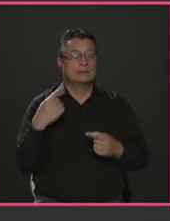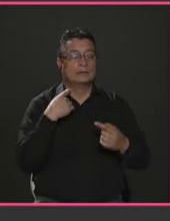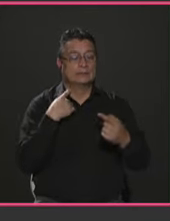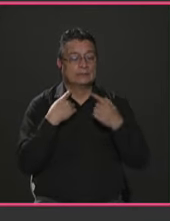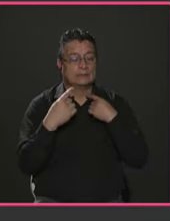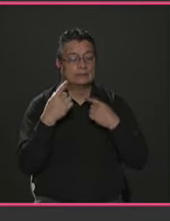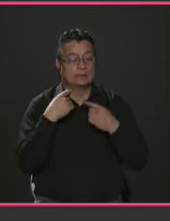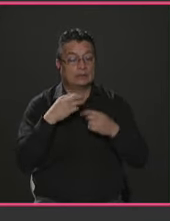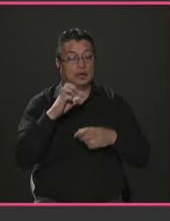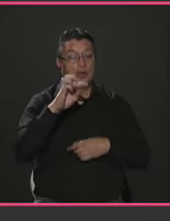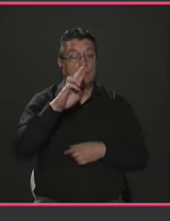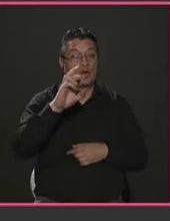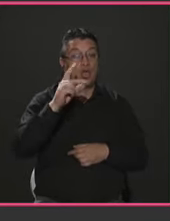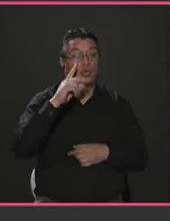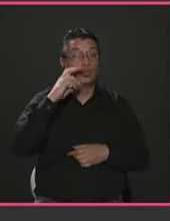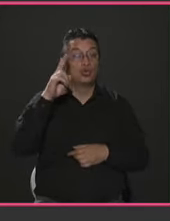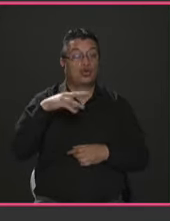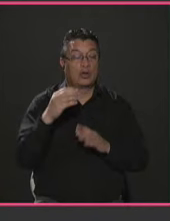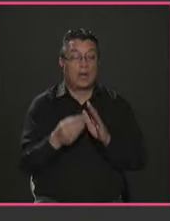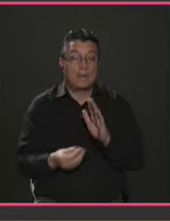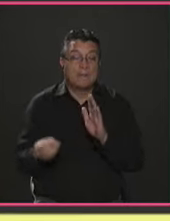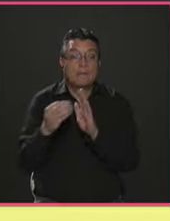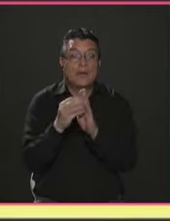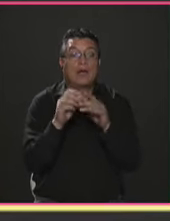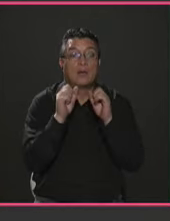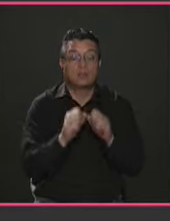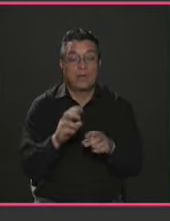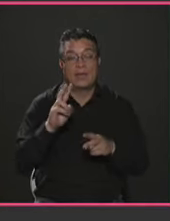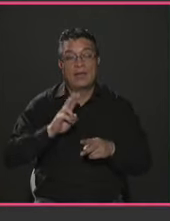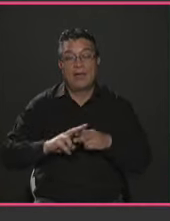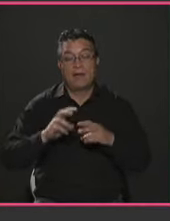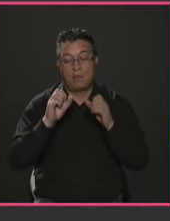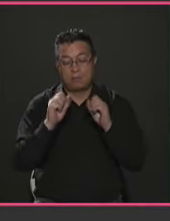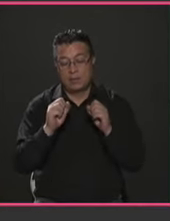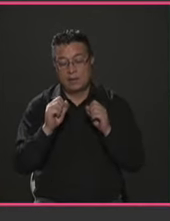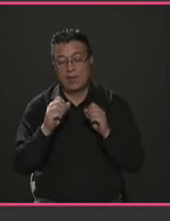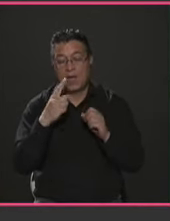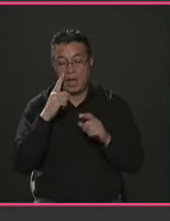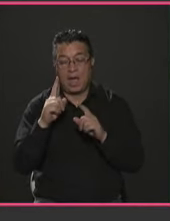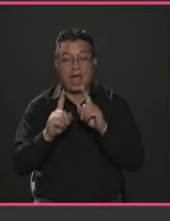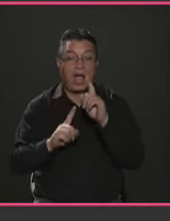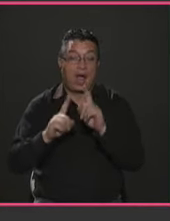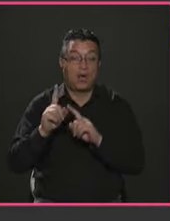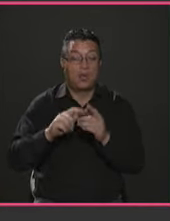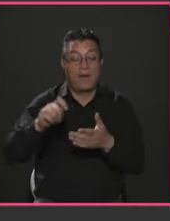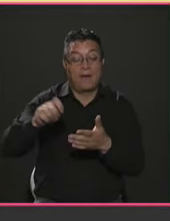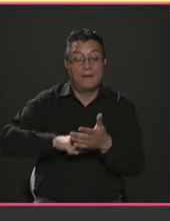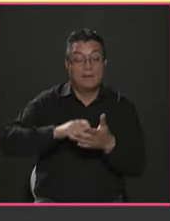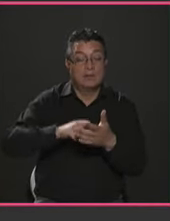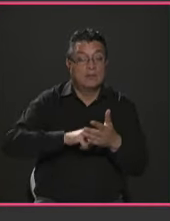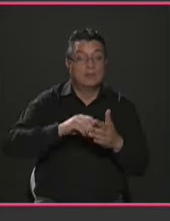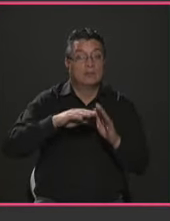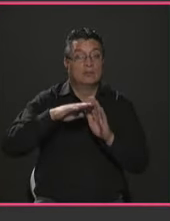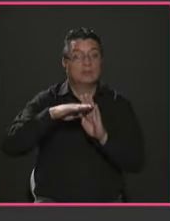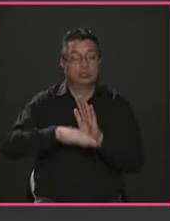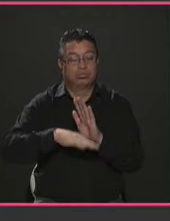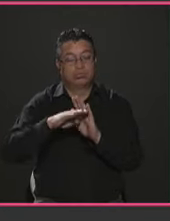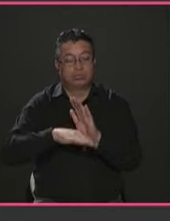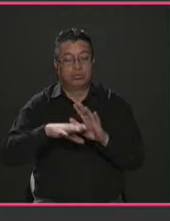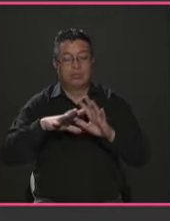productividad agregada sino que la productividad que podíamos ver se está quedando en algunas firmas sí lo cual genera